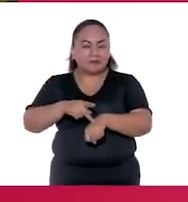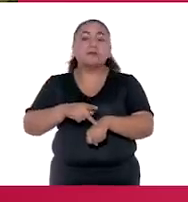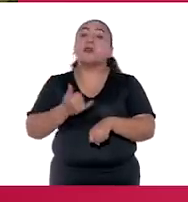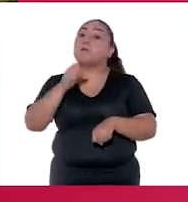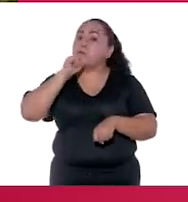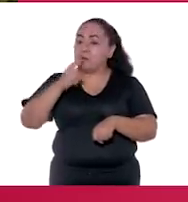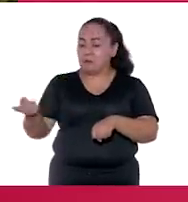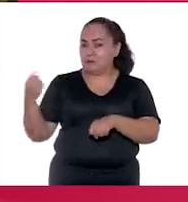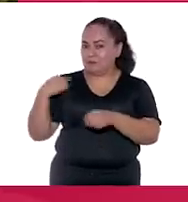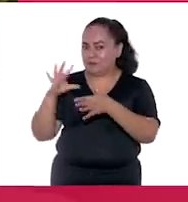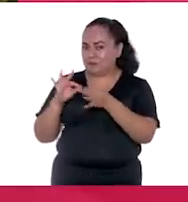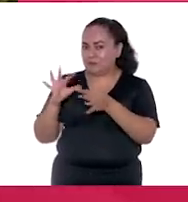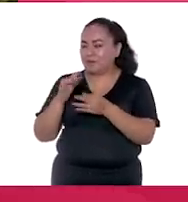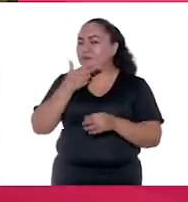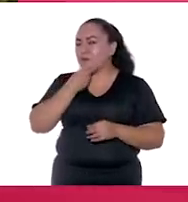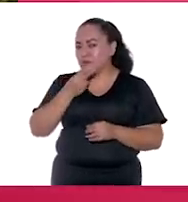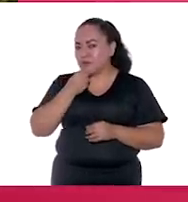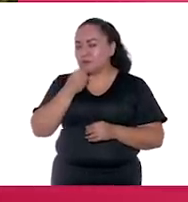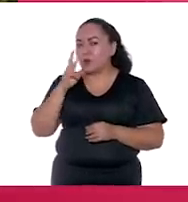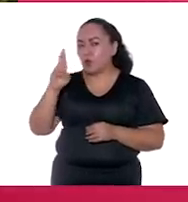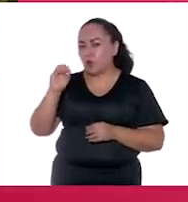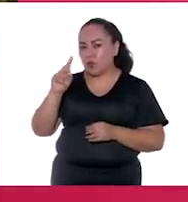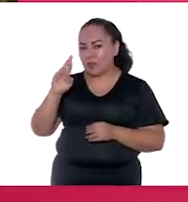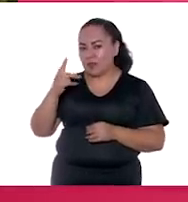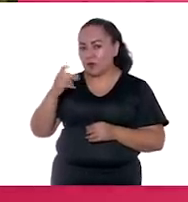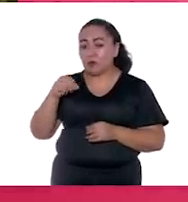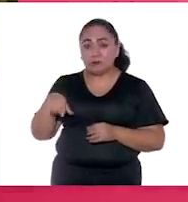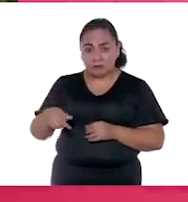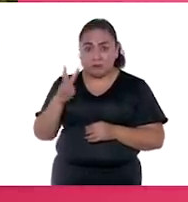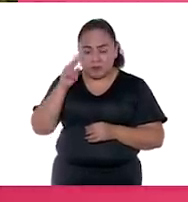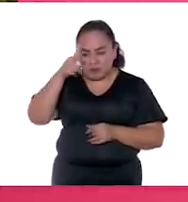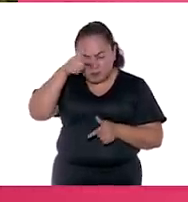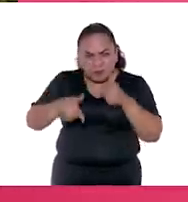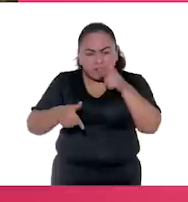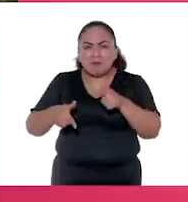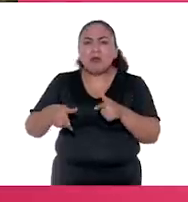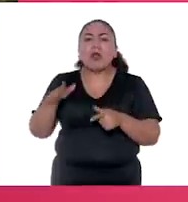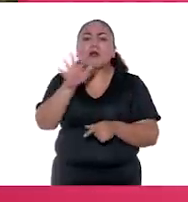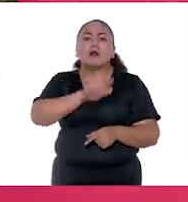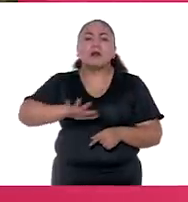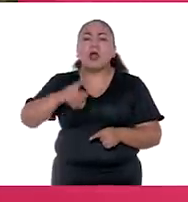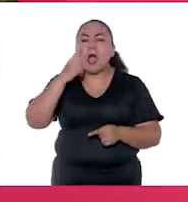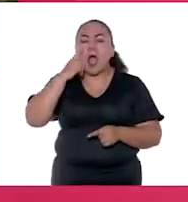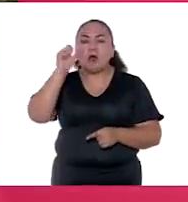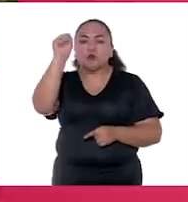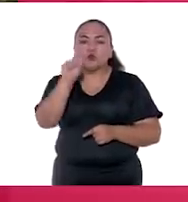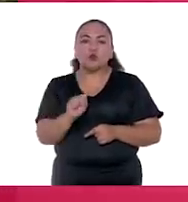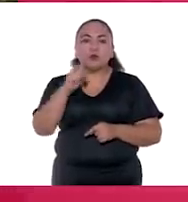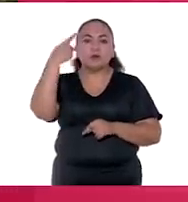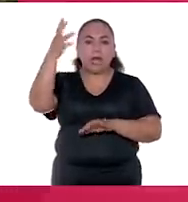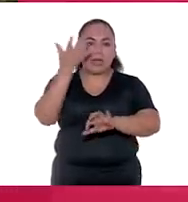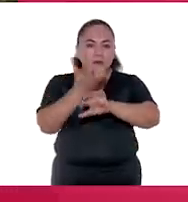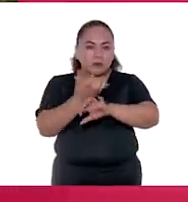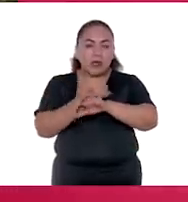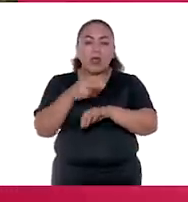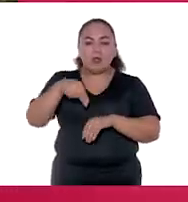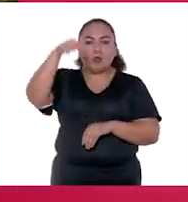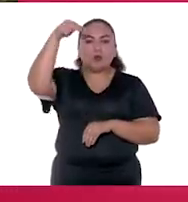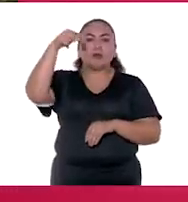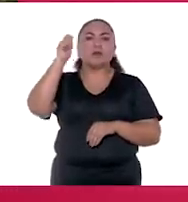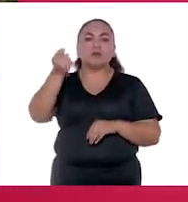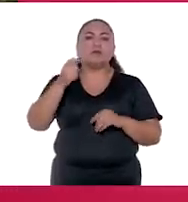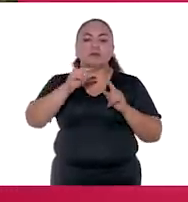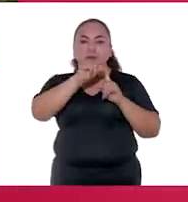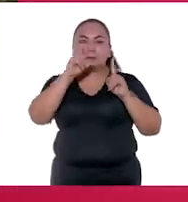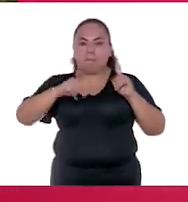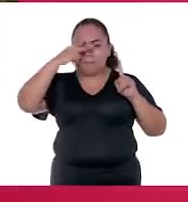También me cuenta Rodrigo que estos descubrimientos han sido bastante comunes en el sur de Estados Unidos y el norte de México, y que es un rasgo